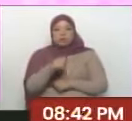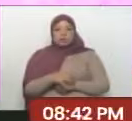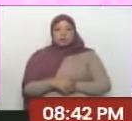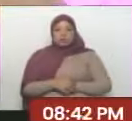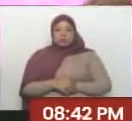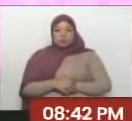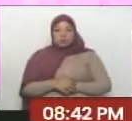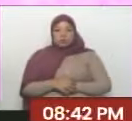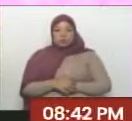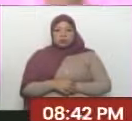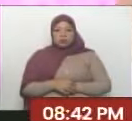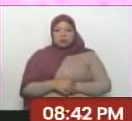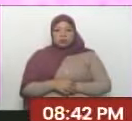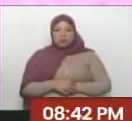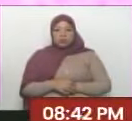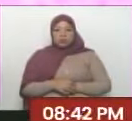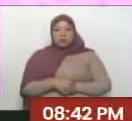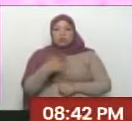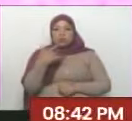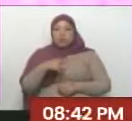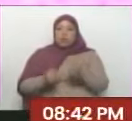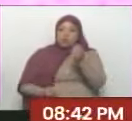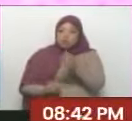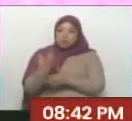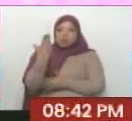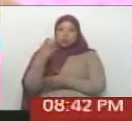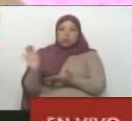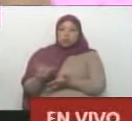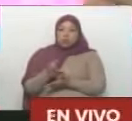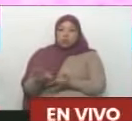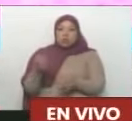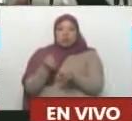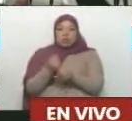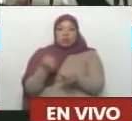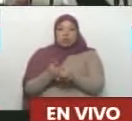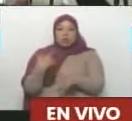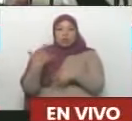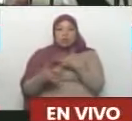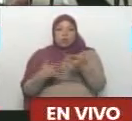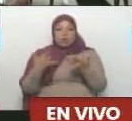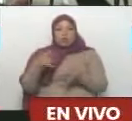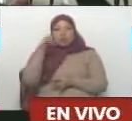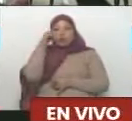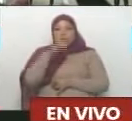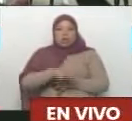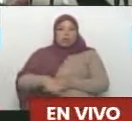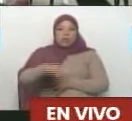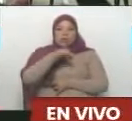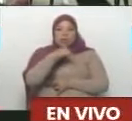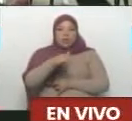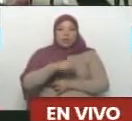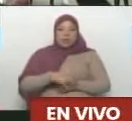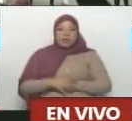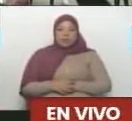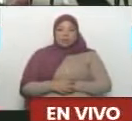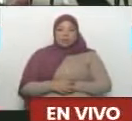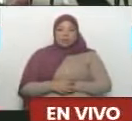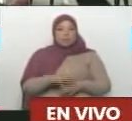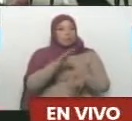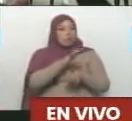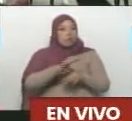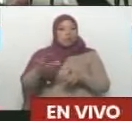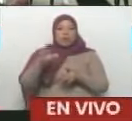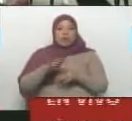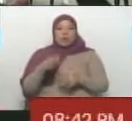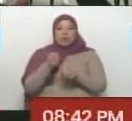el patrocinador fundamental de la fiesta del 4 y de la reivindicación de este instrumento musical característico de la venezolanidad,